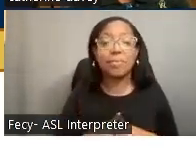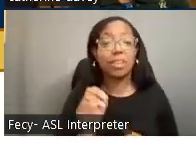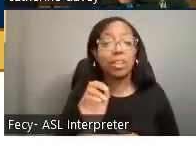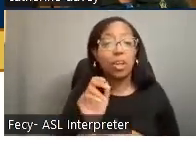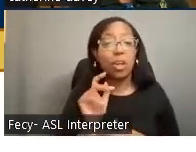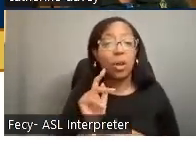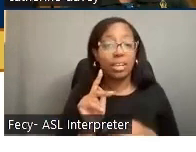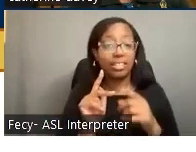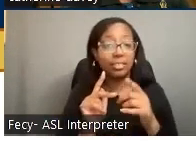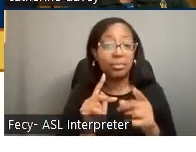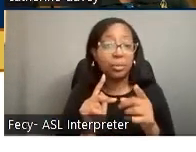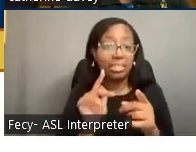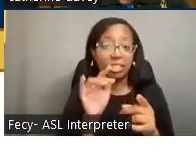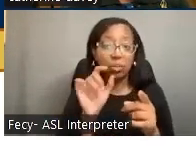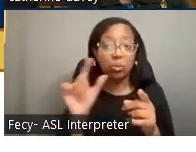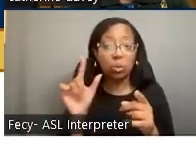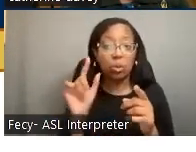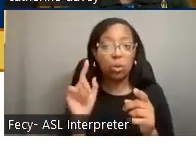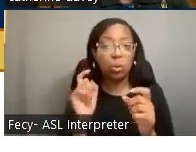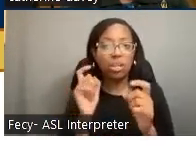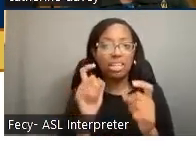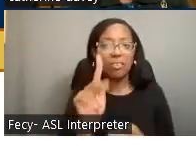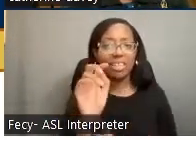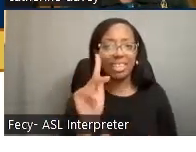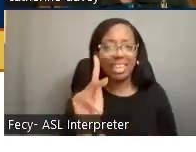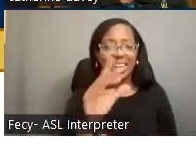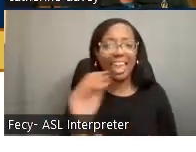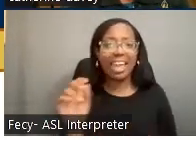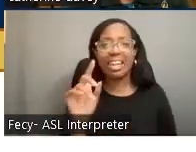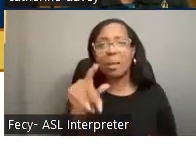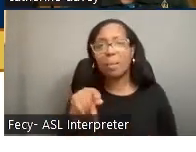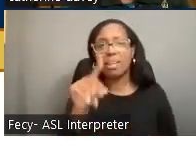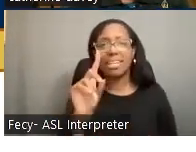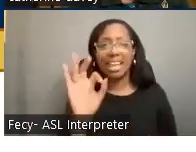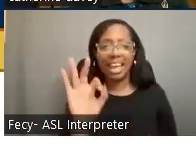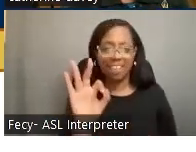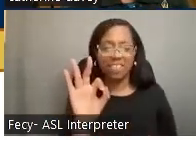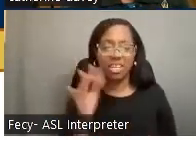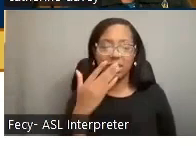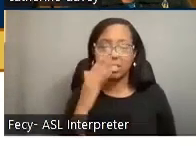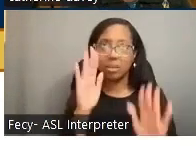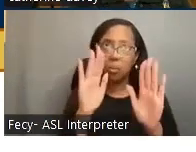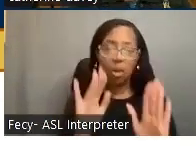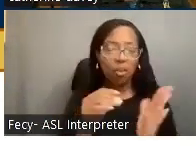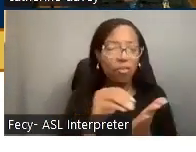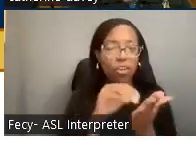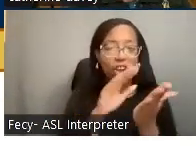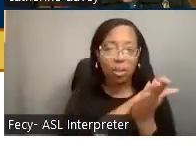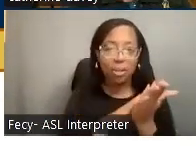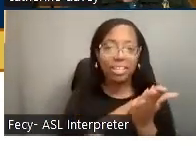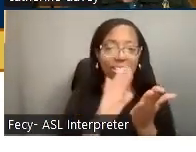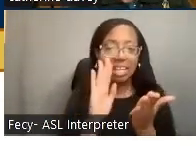Bueno, esta es la herramienta de toma de decisiones de Wings. Vamos a darles el enlace en el PDF también. Es un